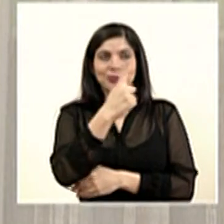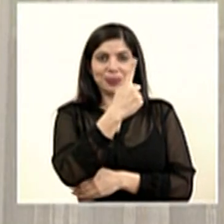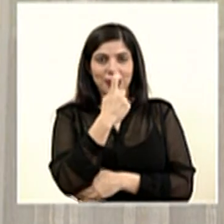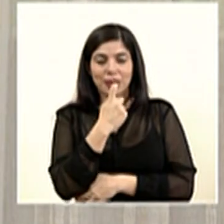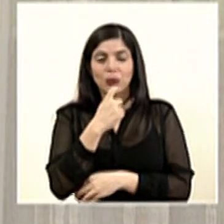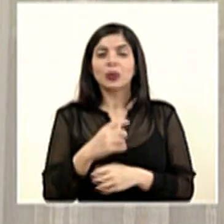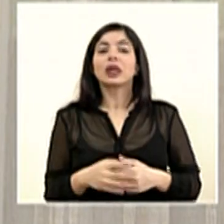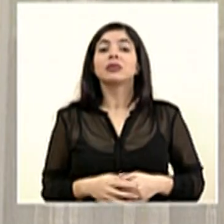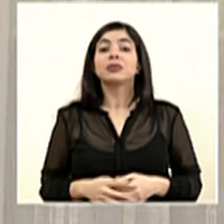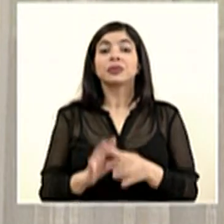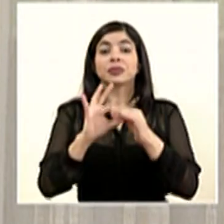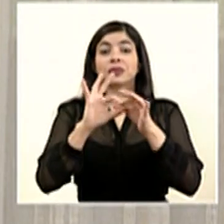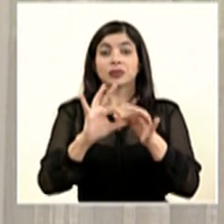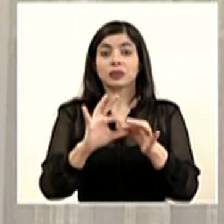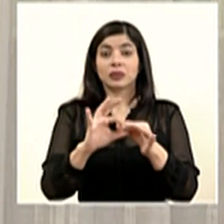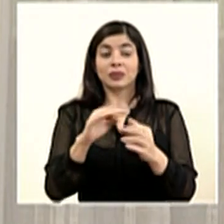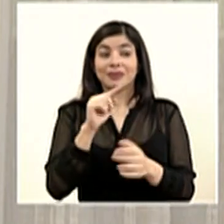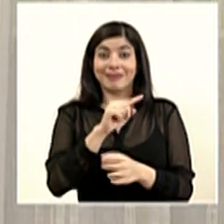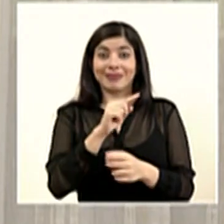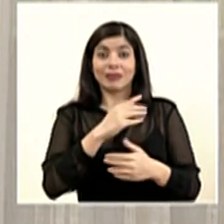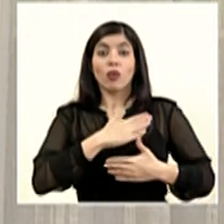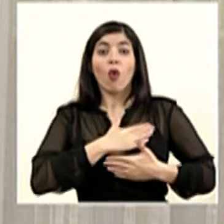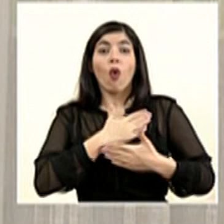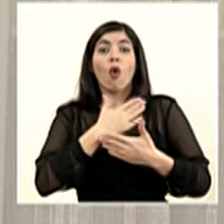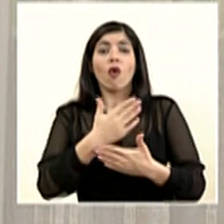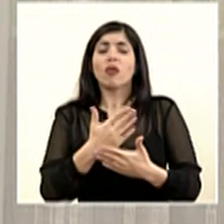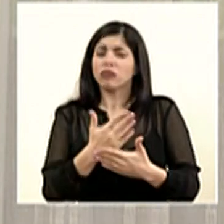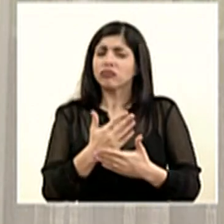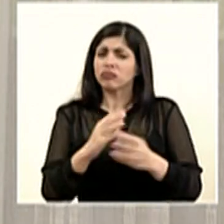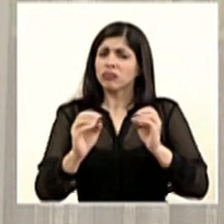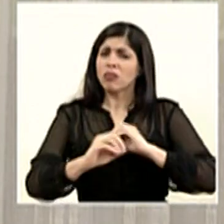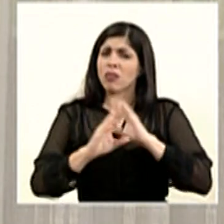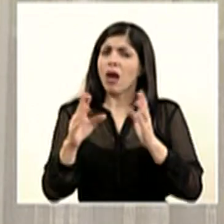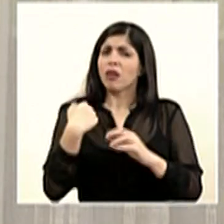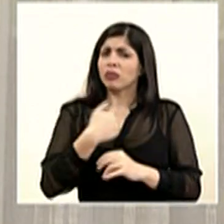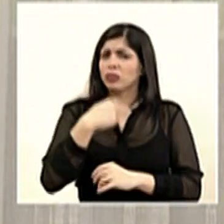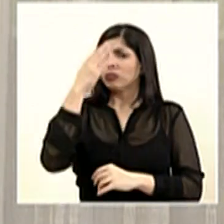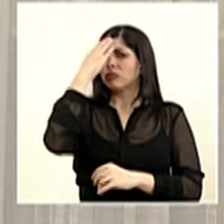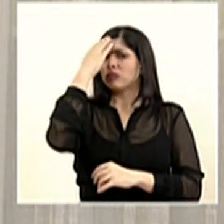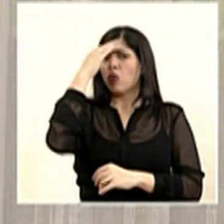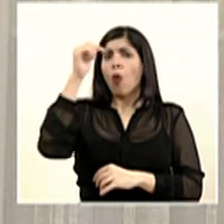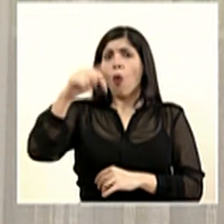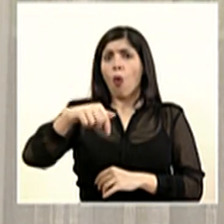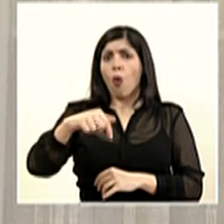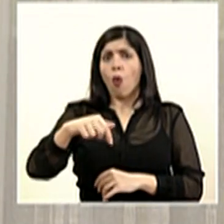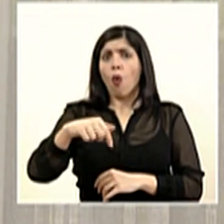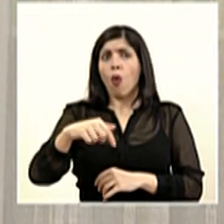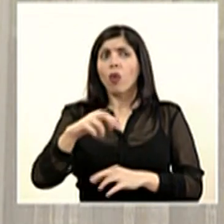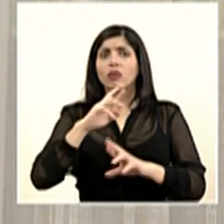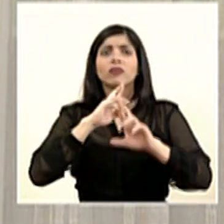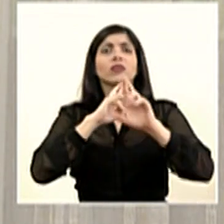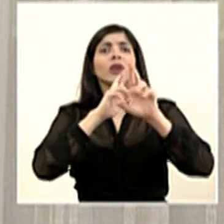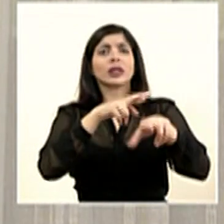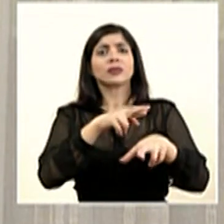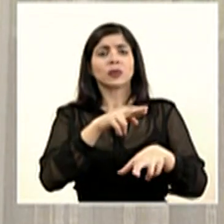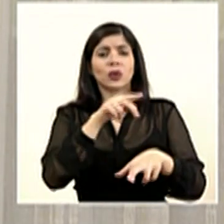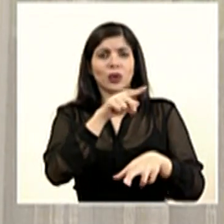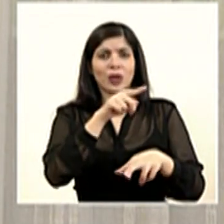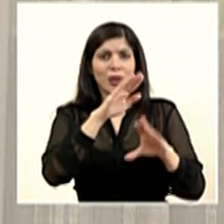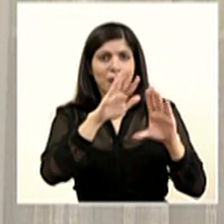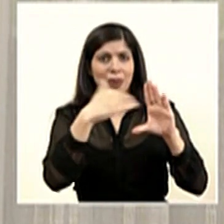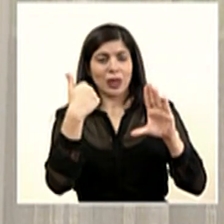pregunta. Con respecto a este ofrecimiento, claro que estamos enterados. Hoy justamente estamos dando respuesta a esa